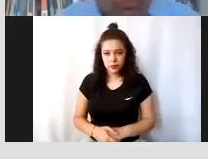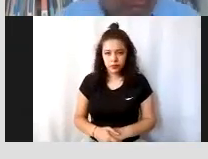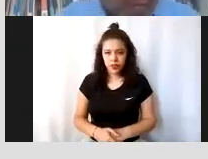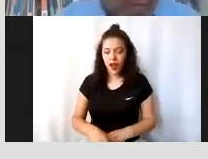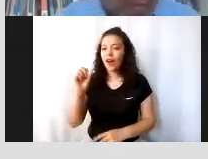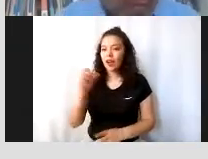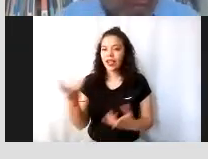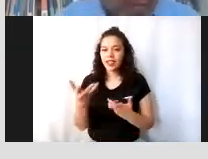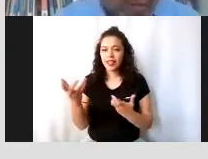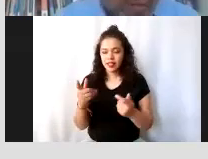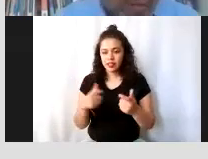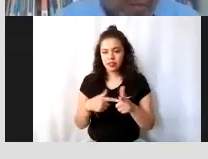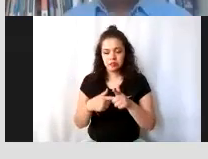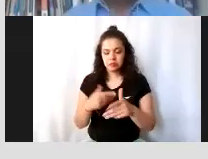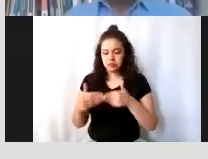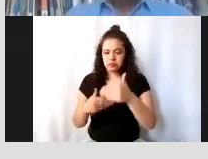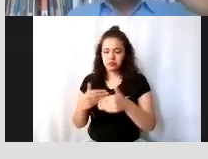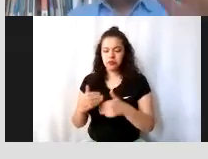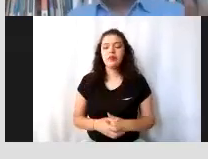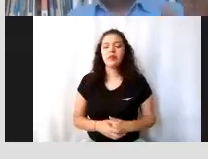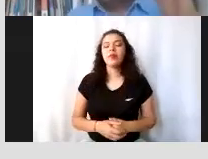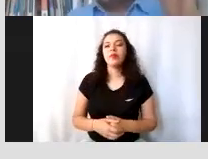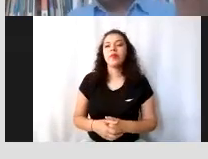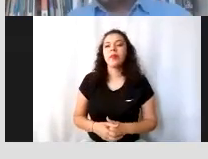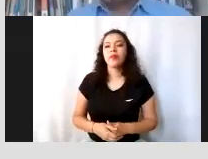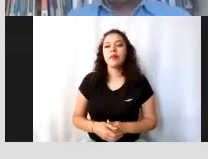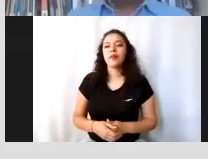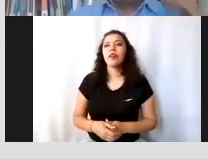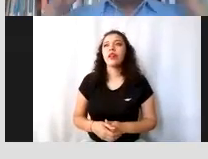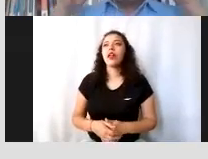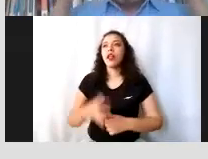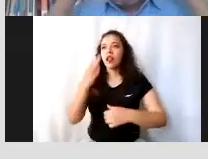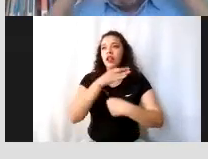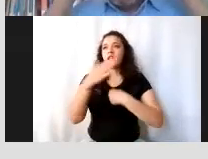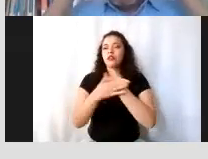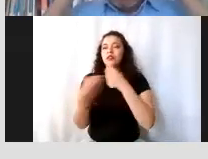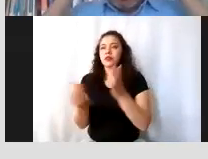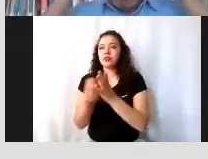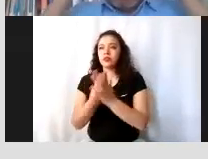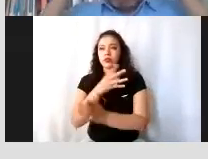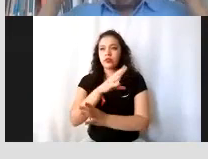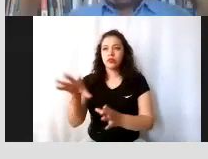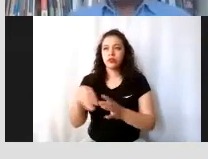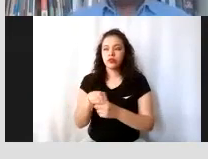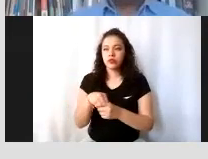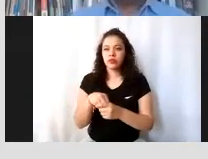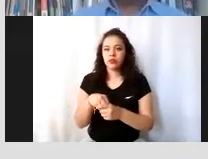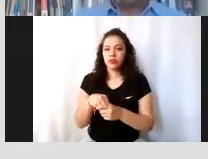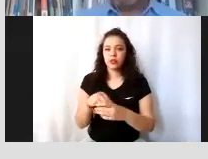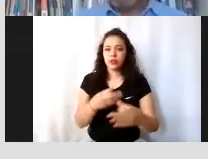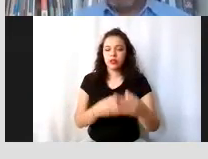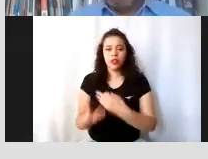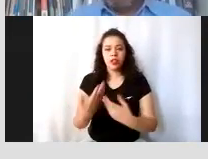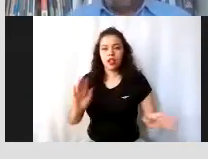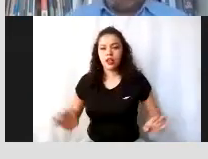generando sobre la marcha. Bien, aquí tenemos un aviso de privacidad integral, que es el que tiene todos los elementos que debe de